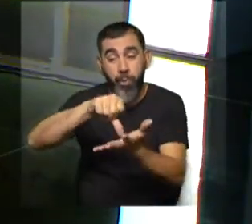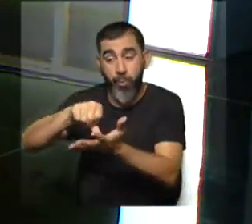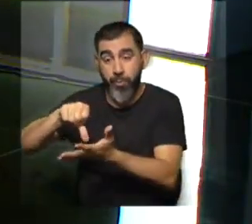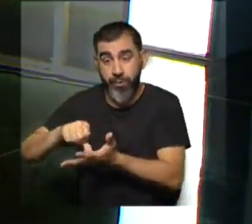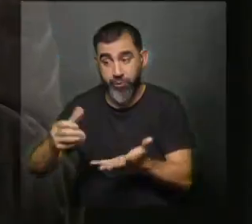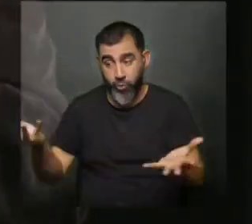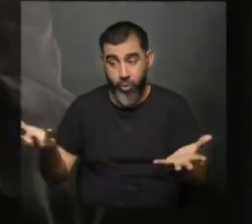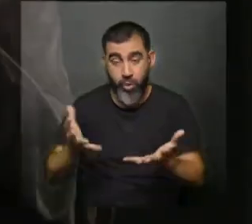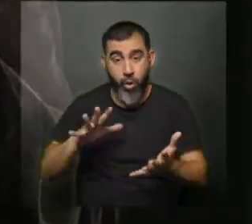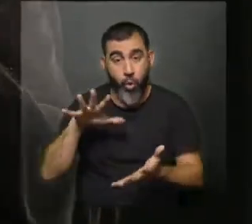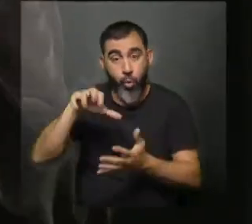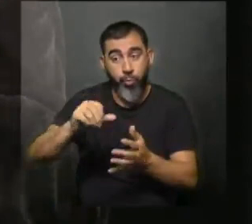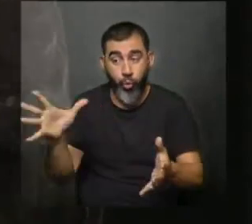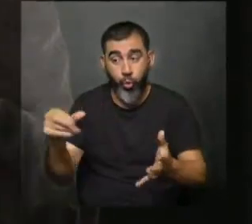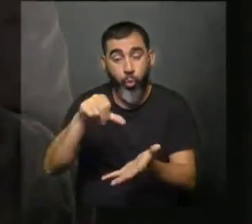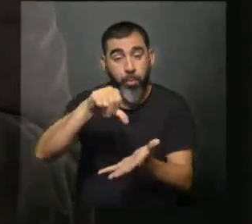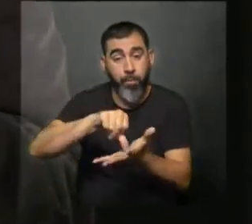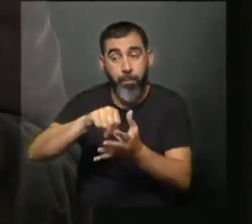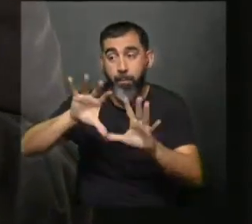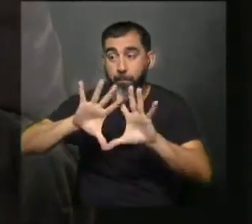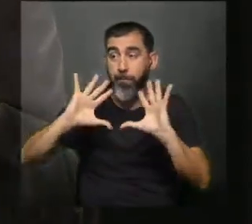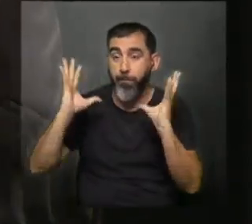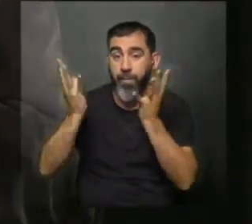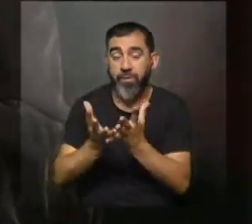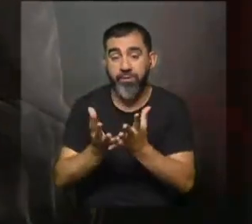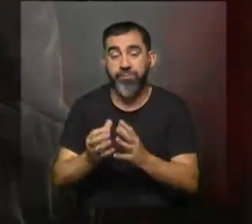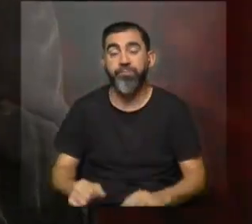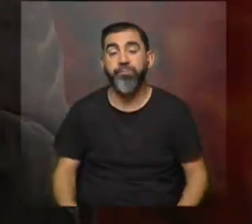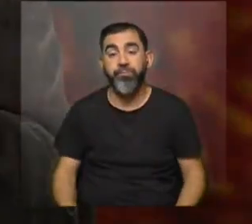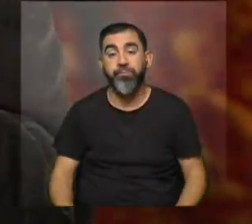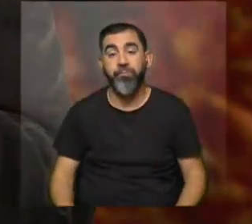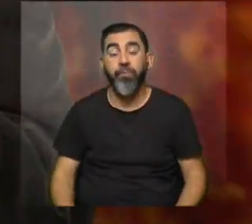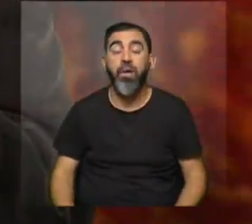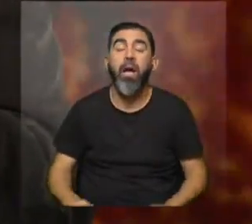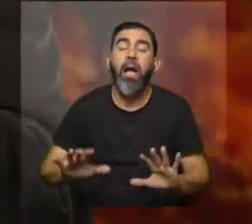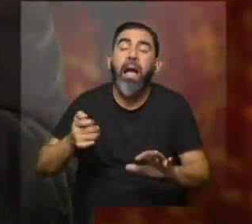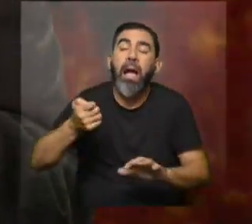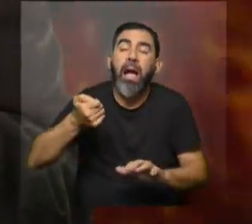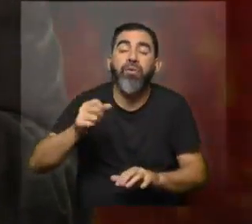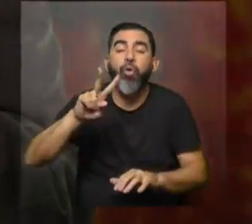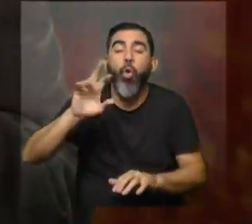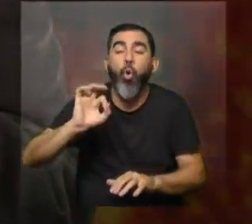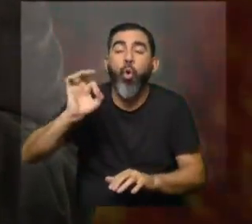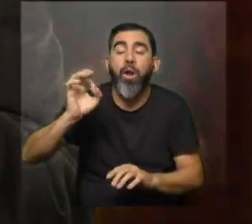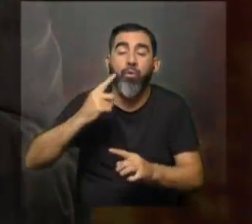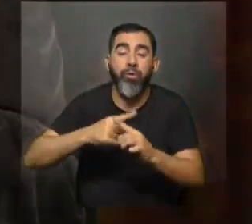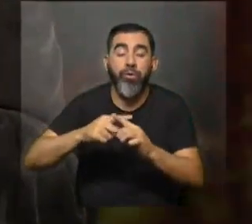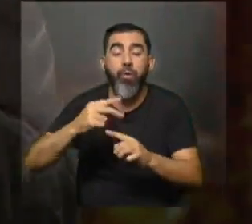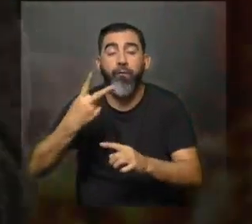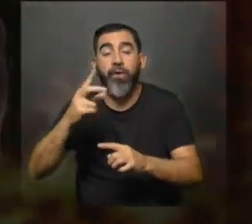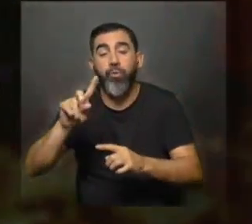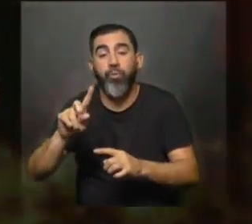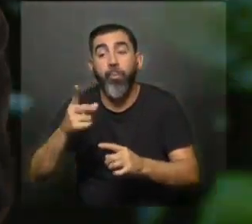¿sí?, compromisos hechos por todos los países a nivel global, llegaría a cerca de 2 grados para fin del siglo XXI. Tenemos que